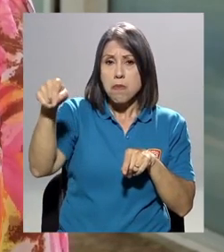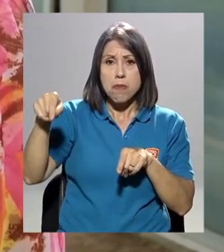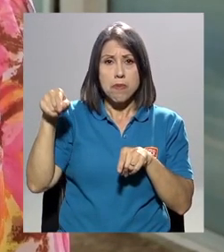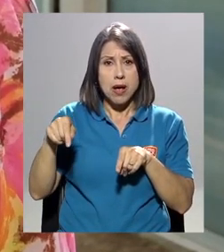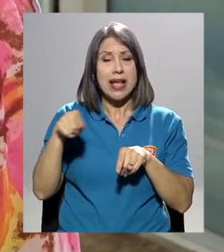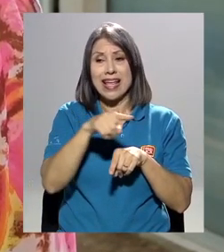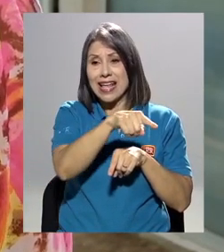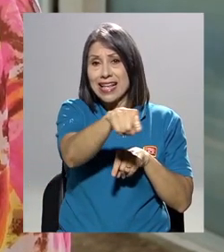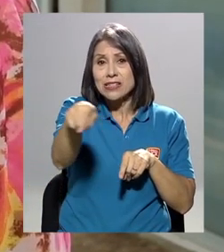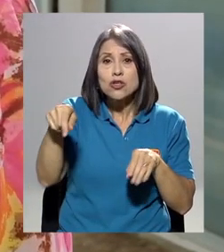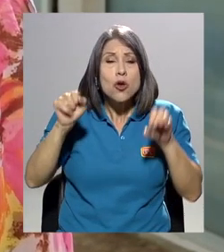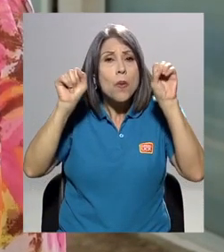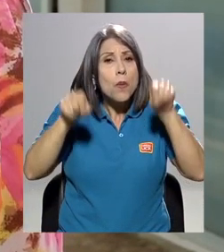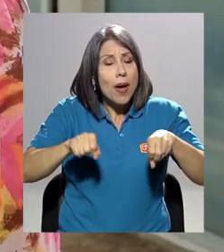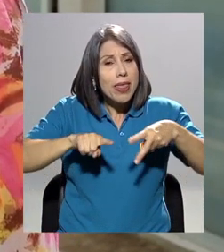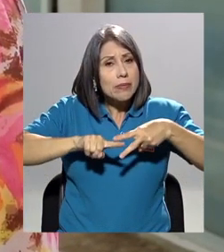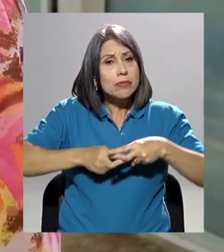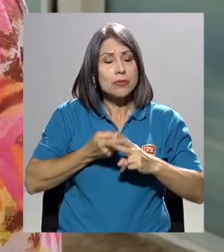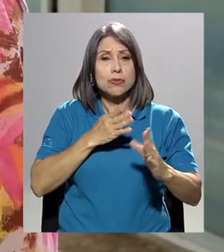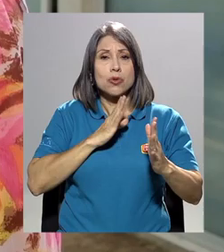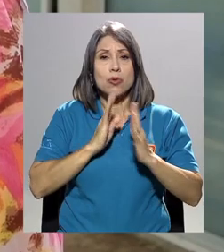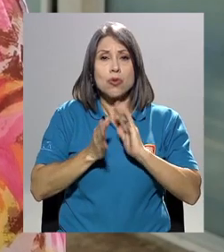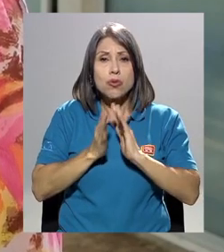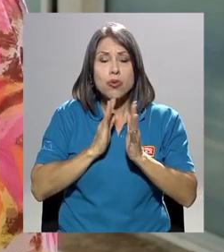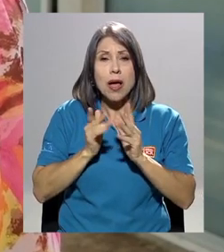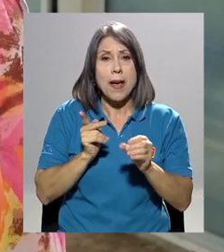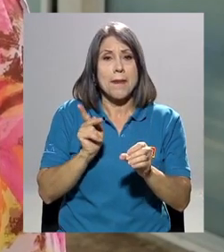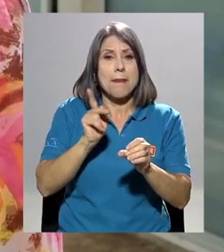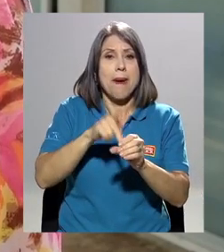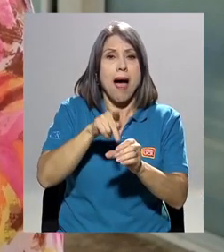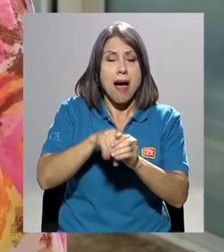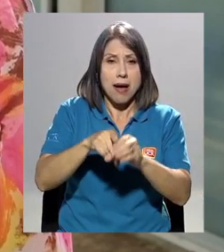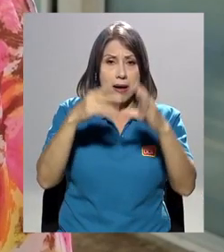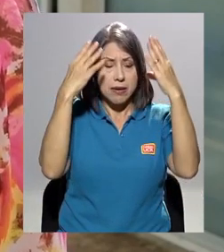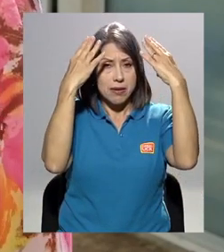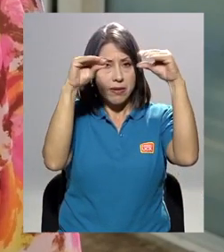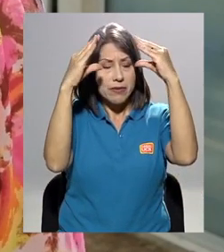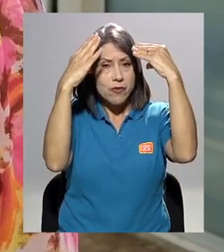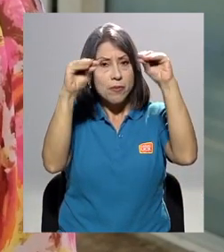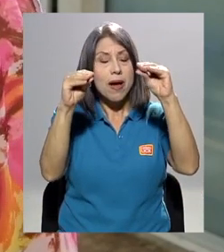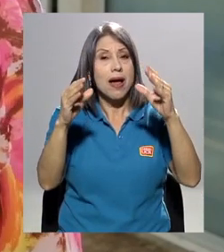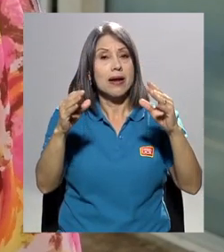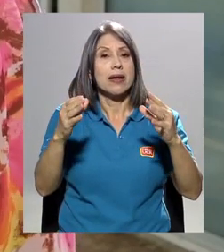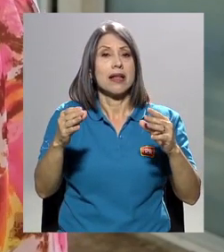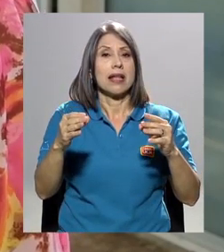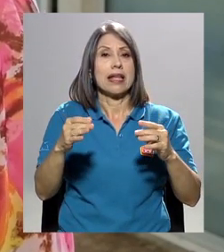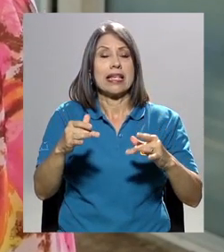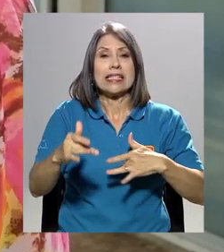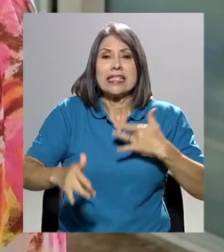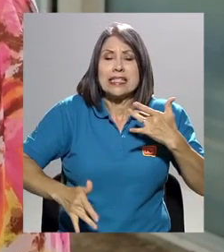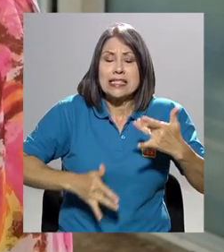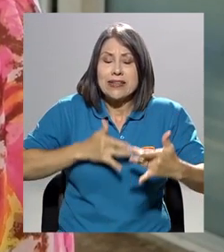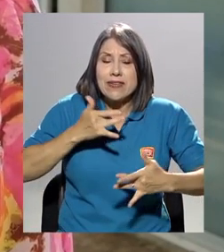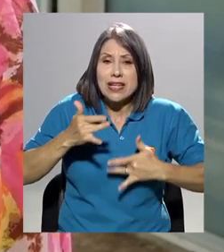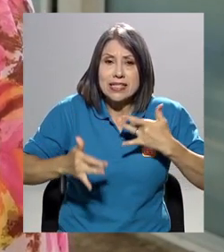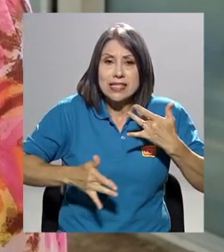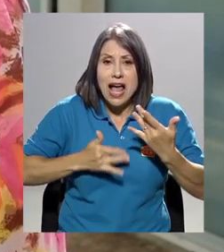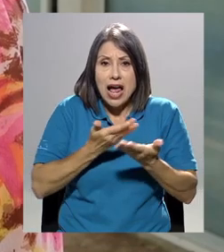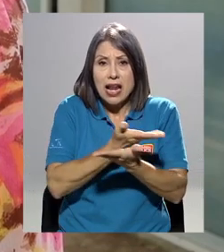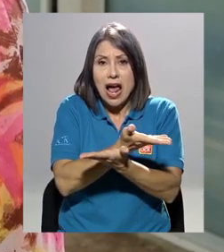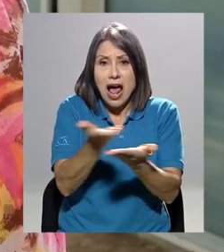puedan abrir esta discusión y participar e informar y sobre todo sensibilizar a